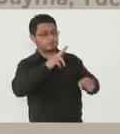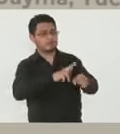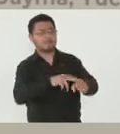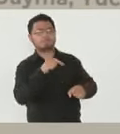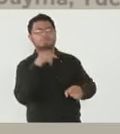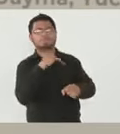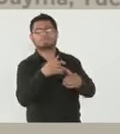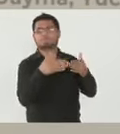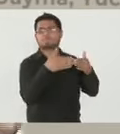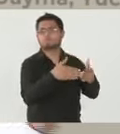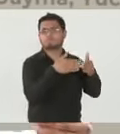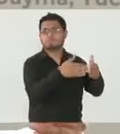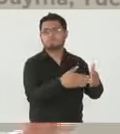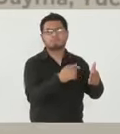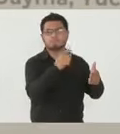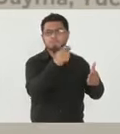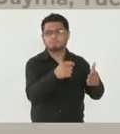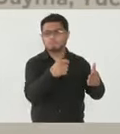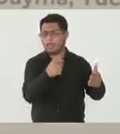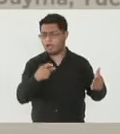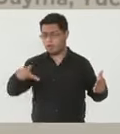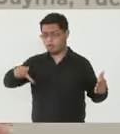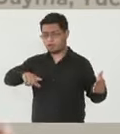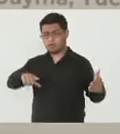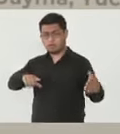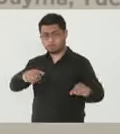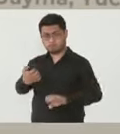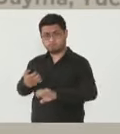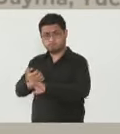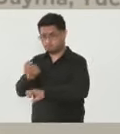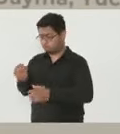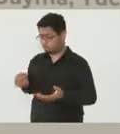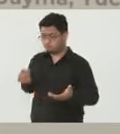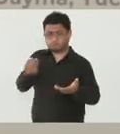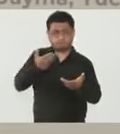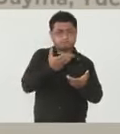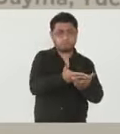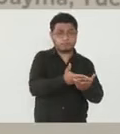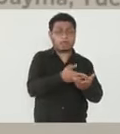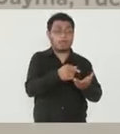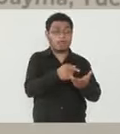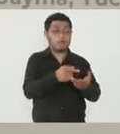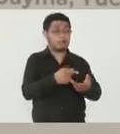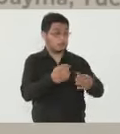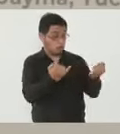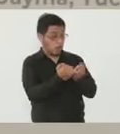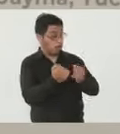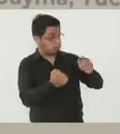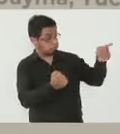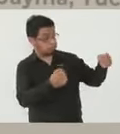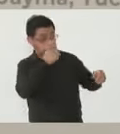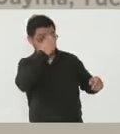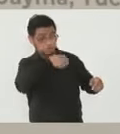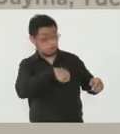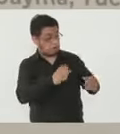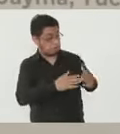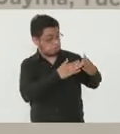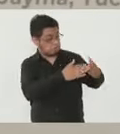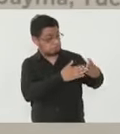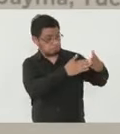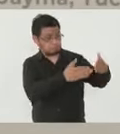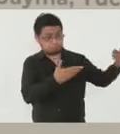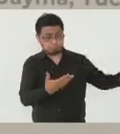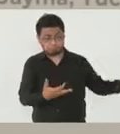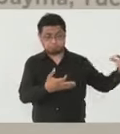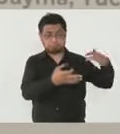una mezcla de recursos del gobierno del estado y que pronto se va a sumar la Secretaría de Marina, señor presidente. Por